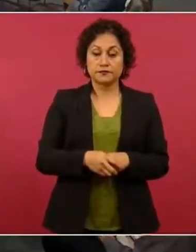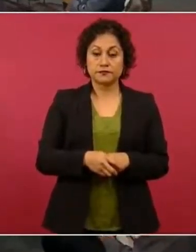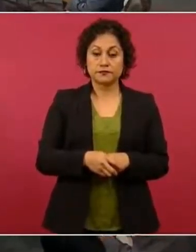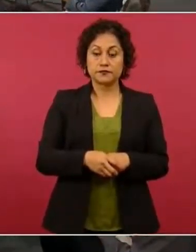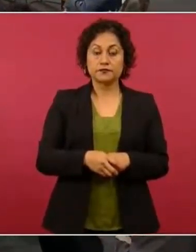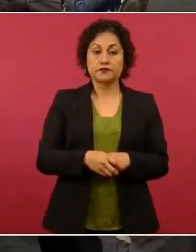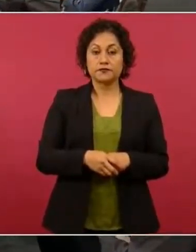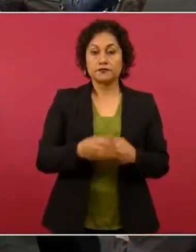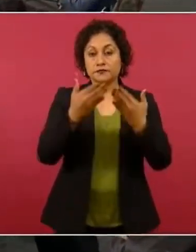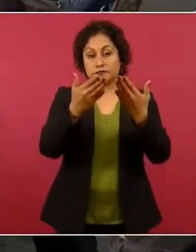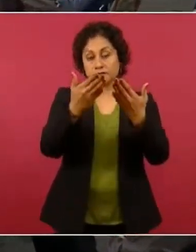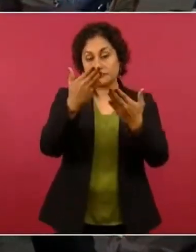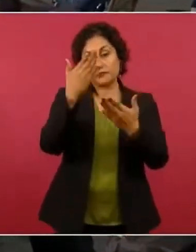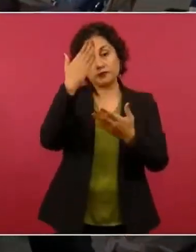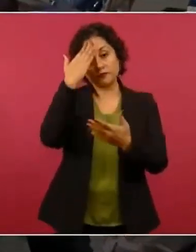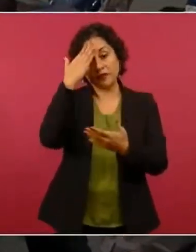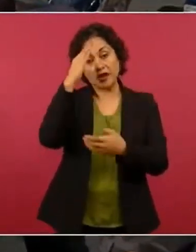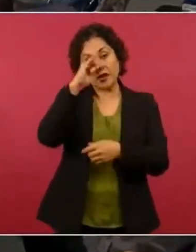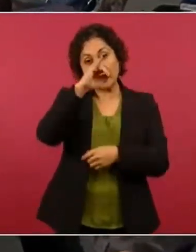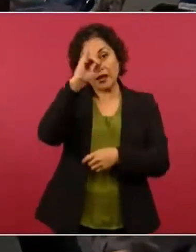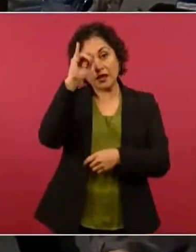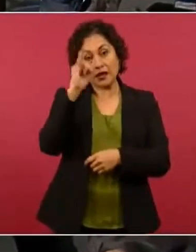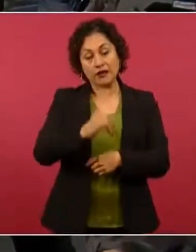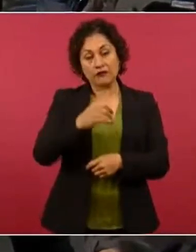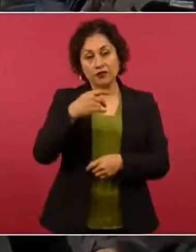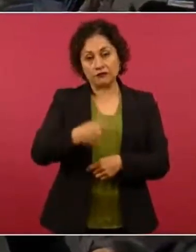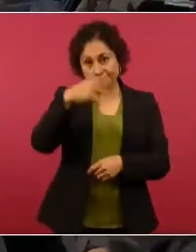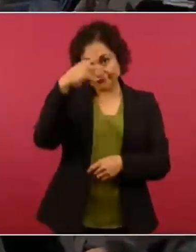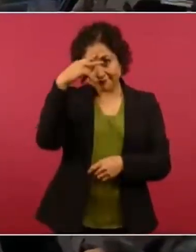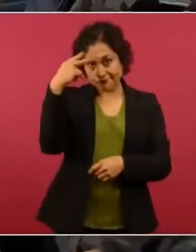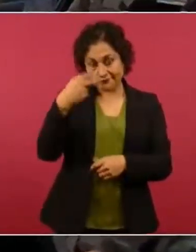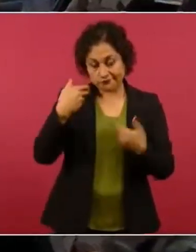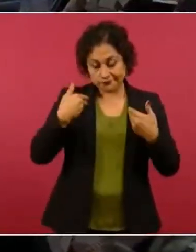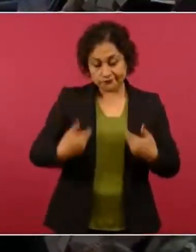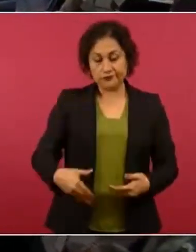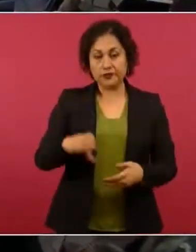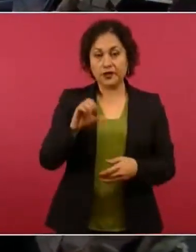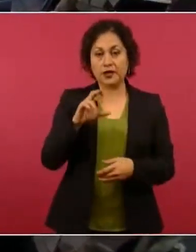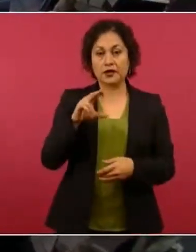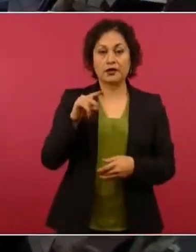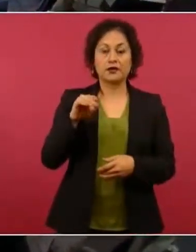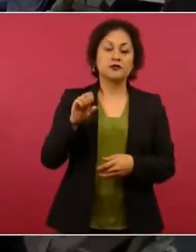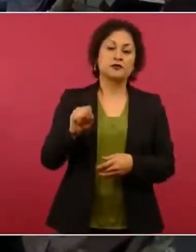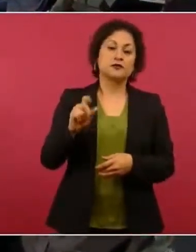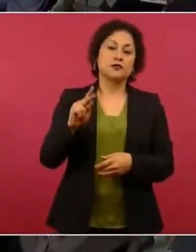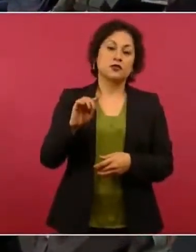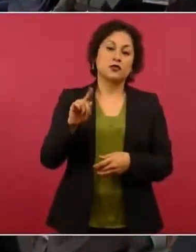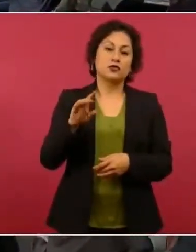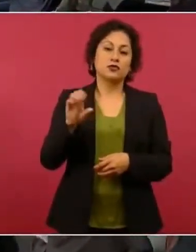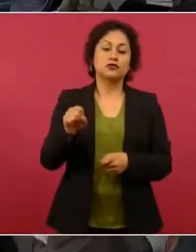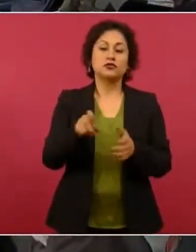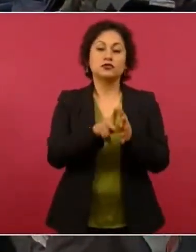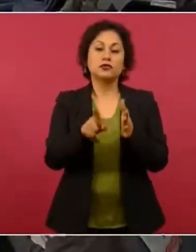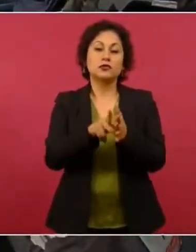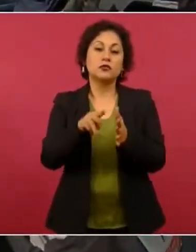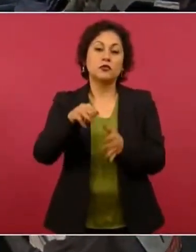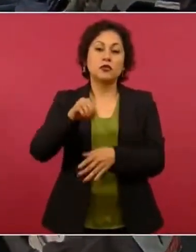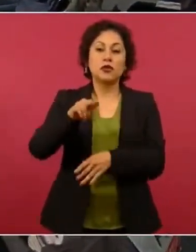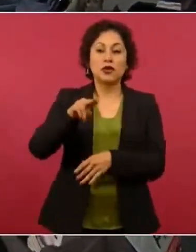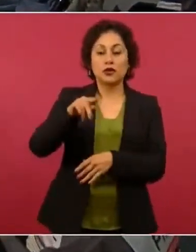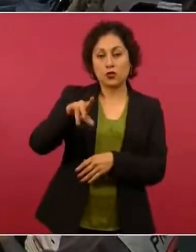jefe del estado mexicano servidor Carlos pozos reportero de Norma molécula oficial y columnista de la revista